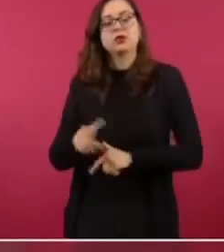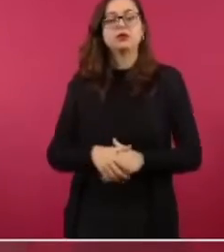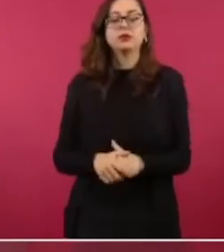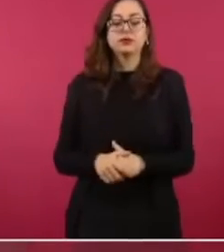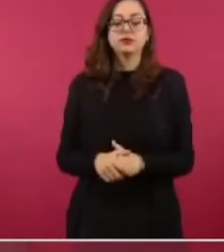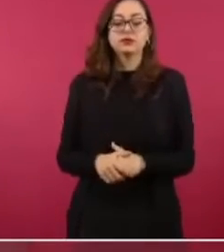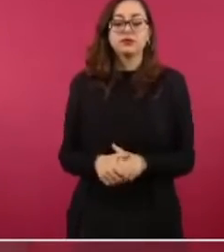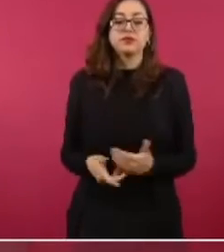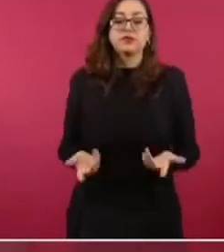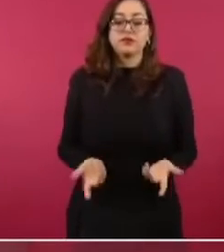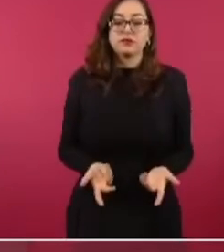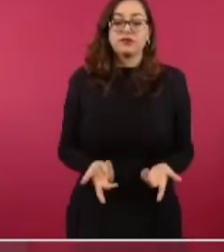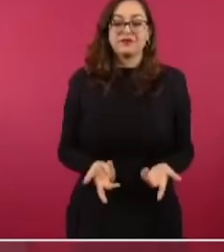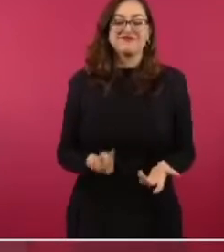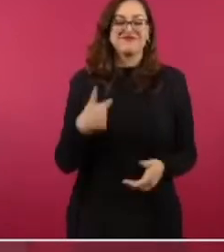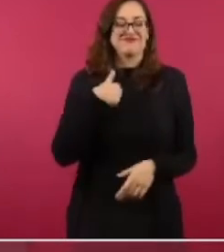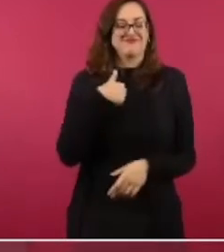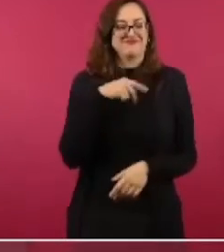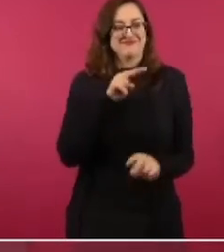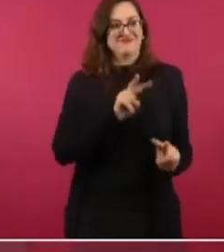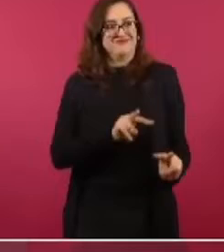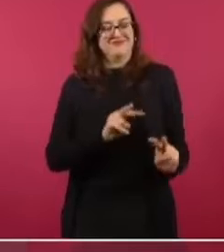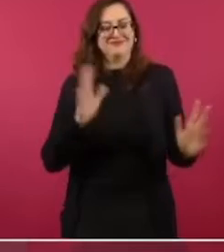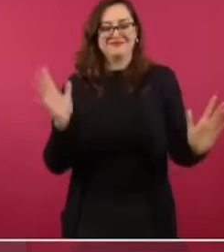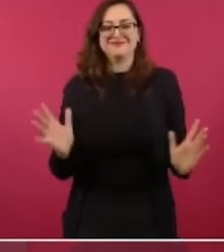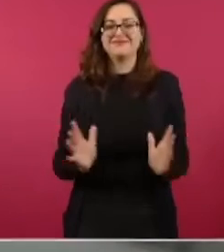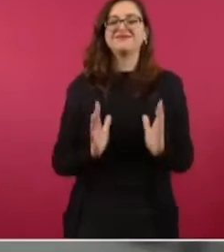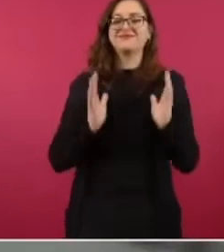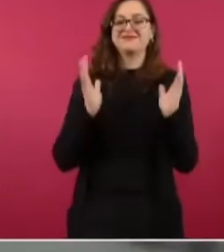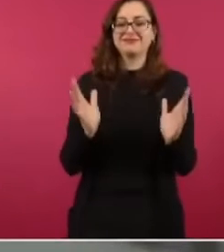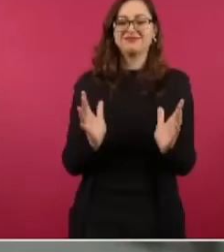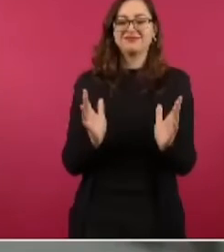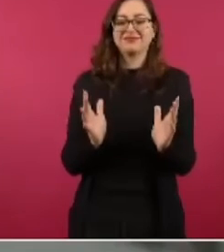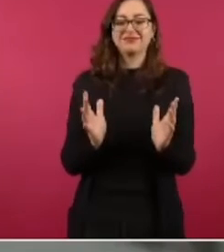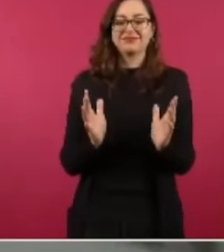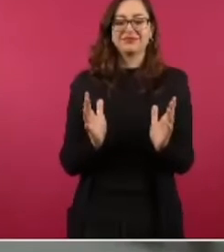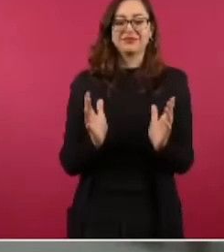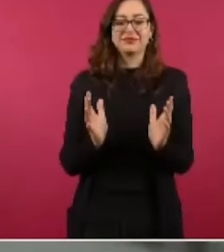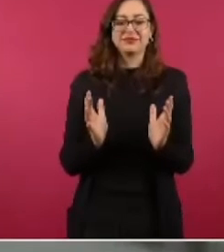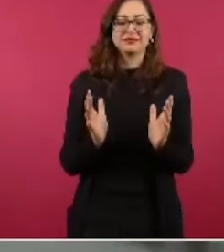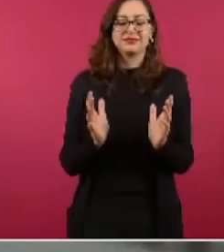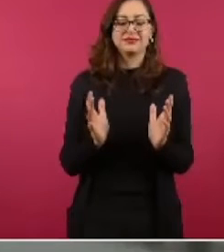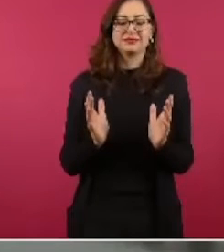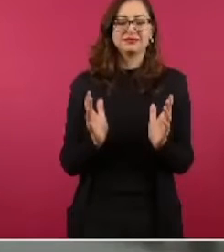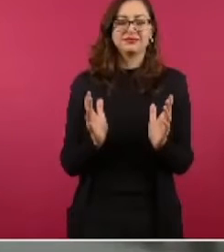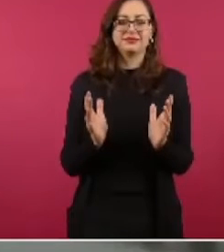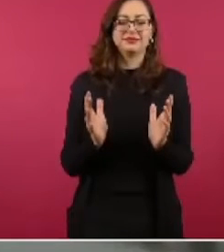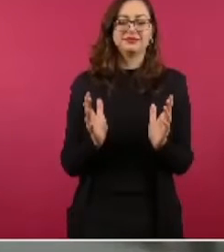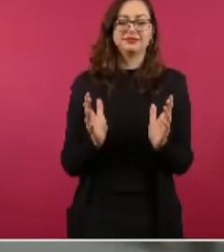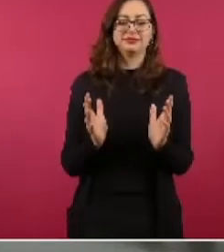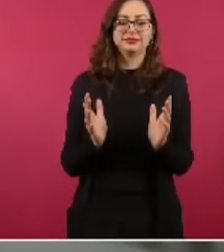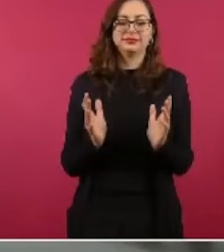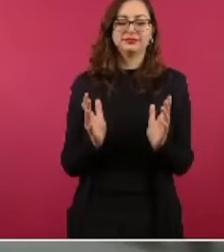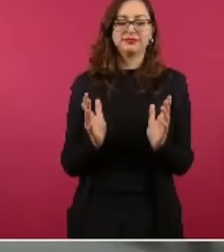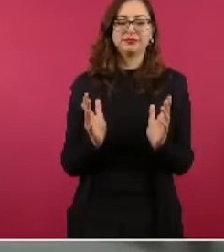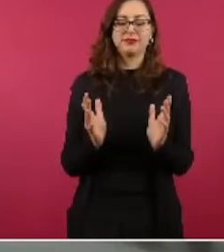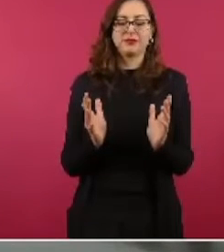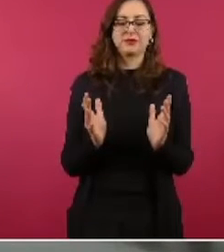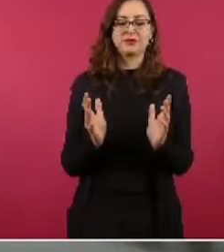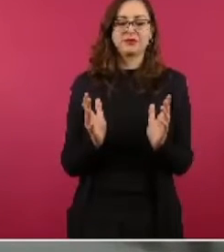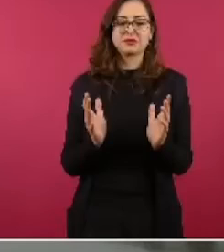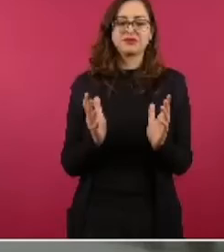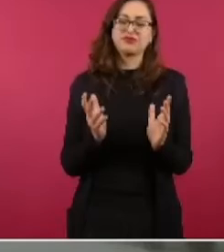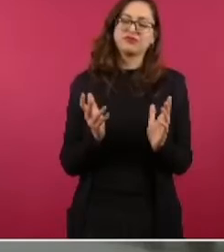cuando hay algo que me llamó mucho la atención, que no es exactamente lo mismo,